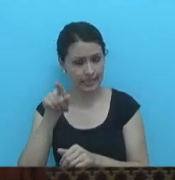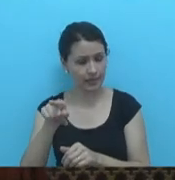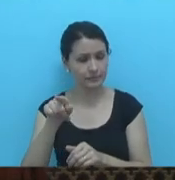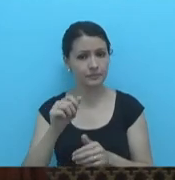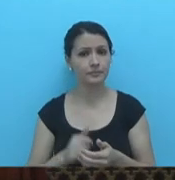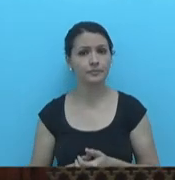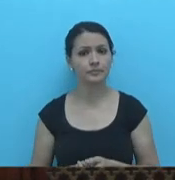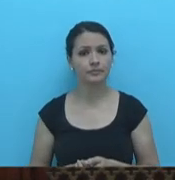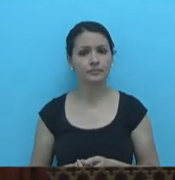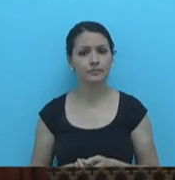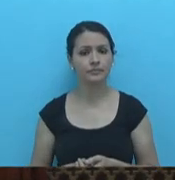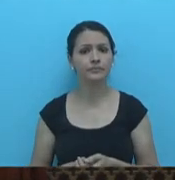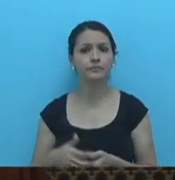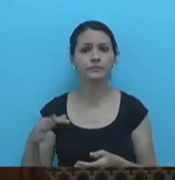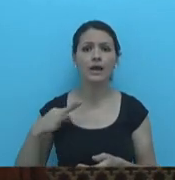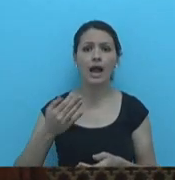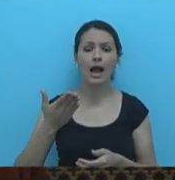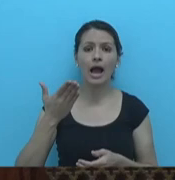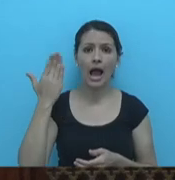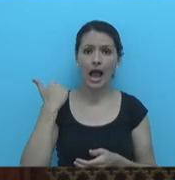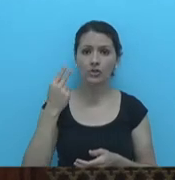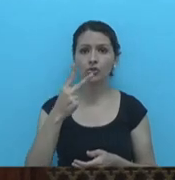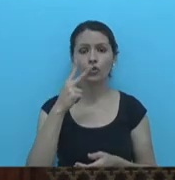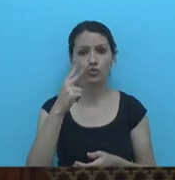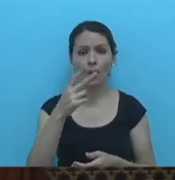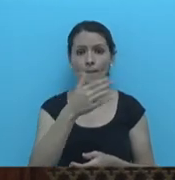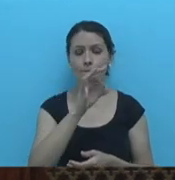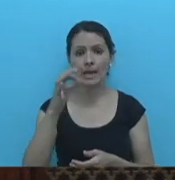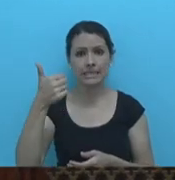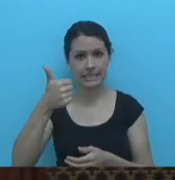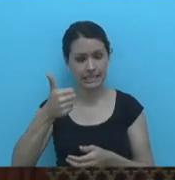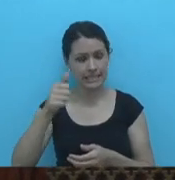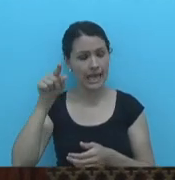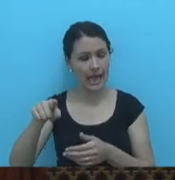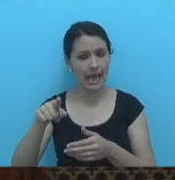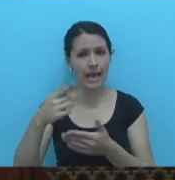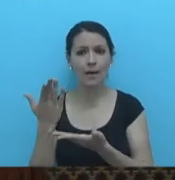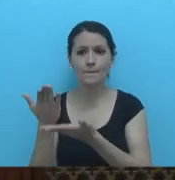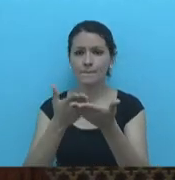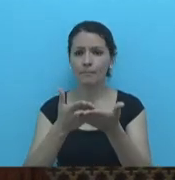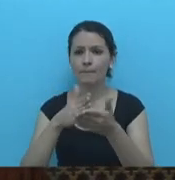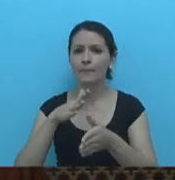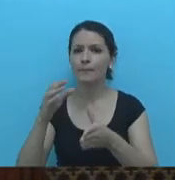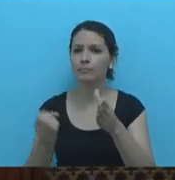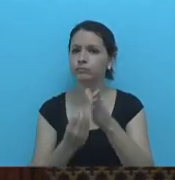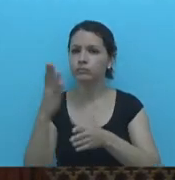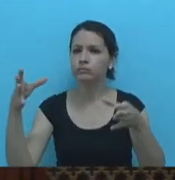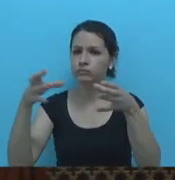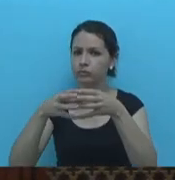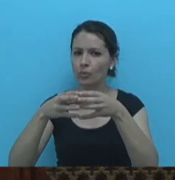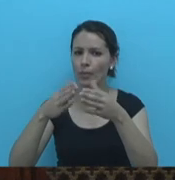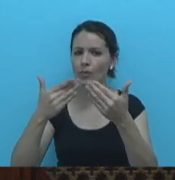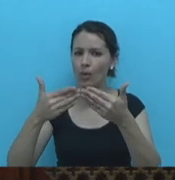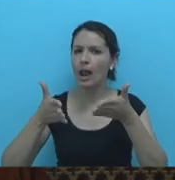A mediados del año 2006, el emprendedor Colucci propuso a la Comisión Puerto Campo instalar una balsa